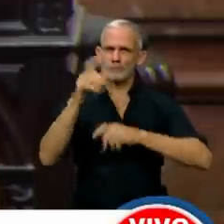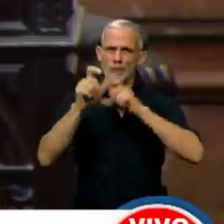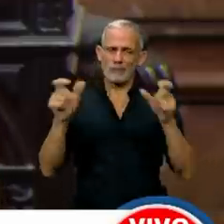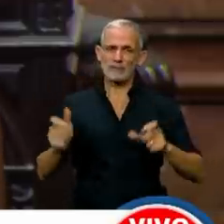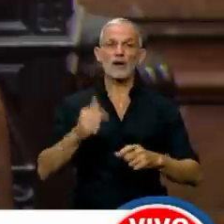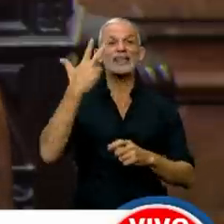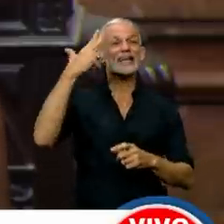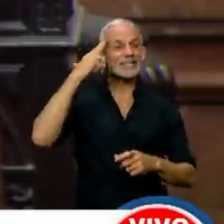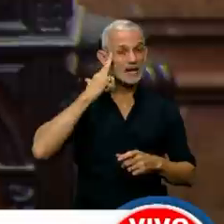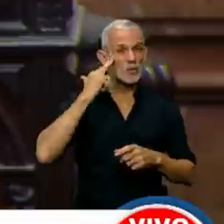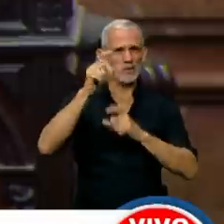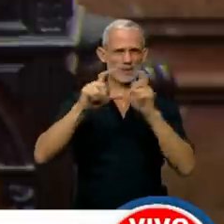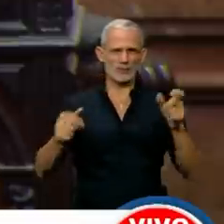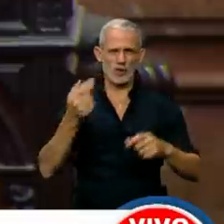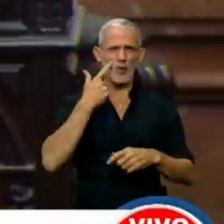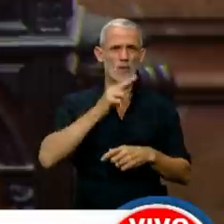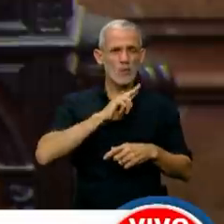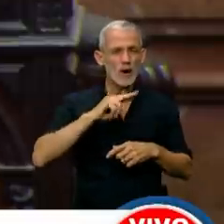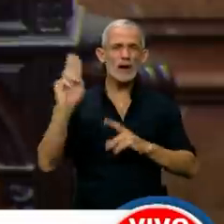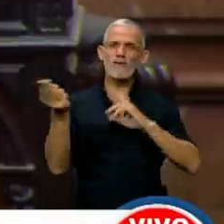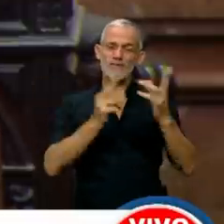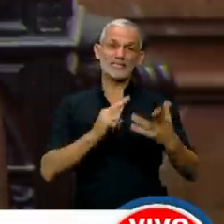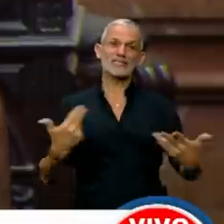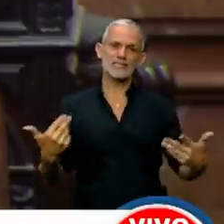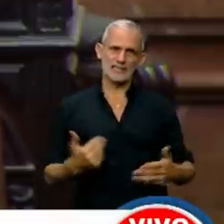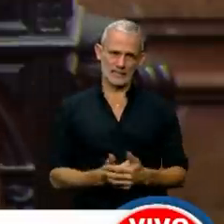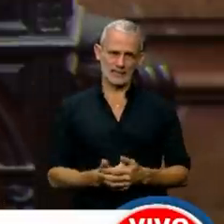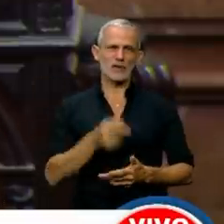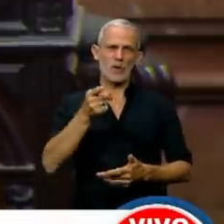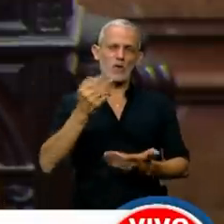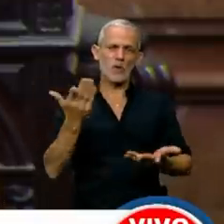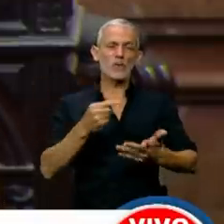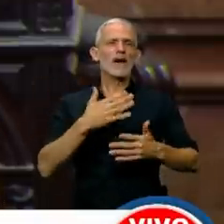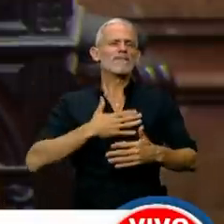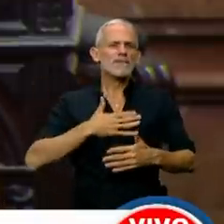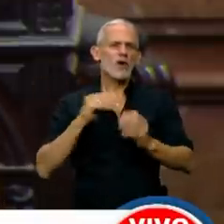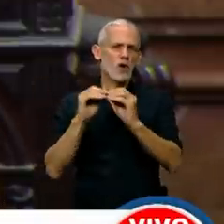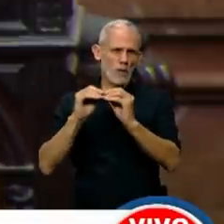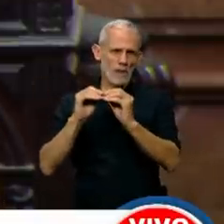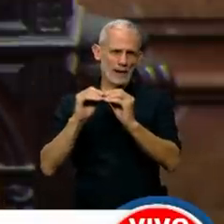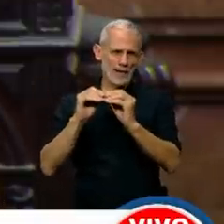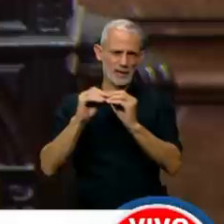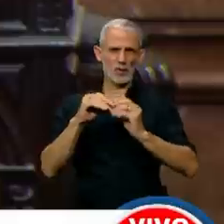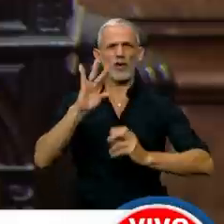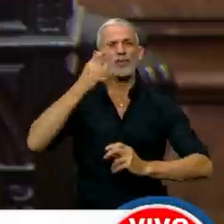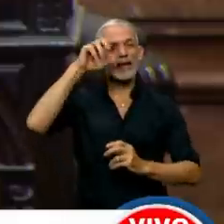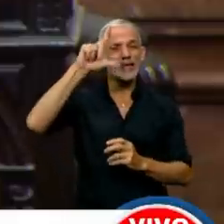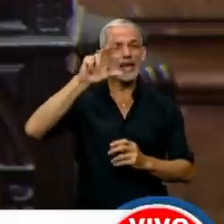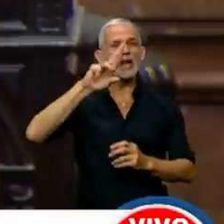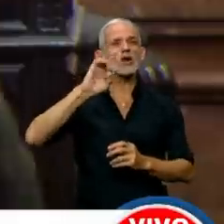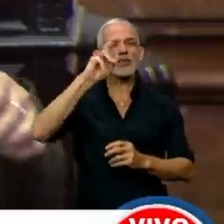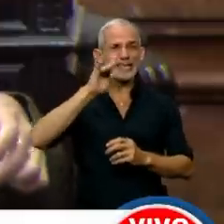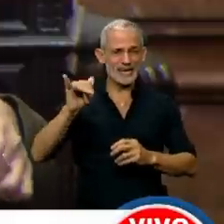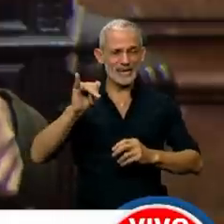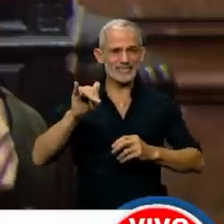a 39 argentinos y argentinas que le costó la vida a nuestro querido compañero daniel rodríguez